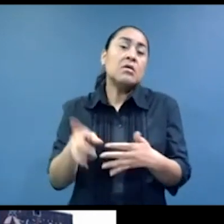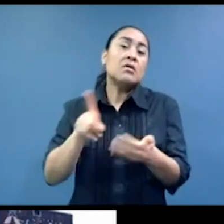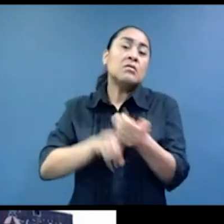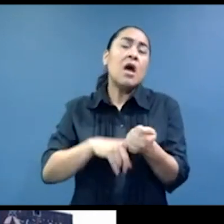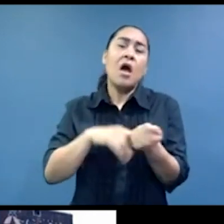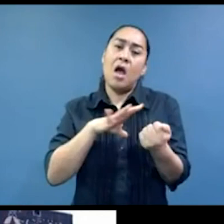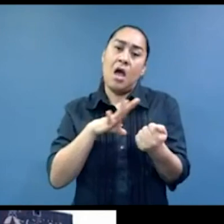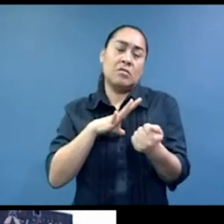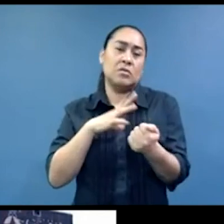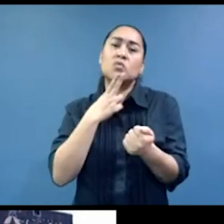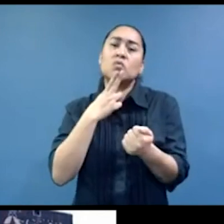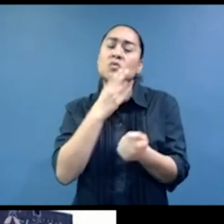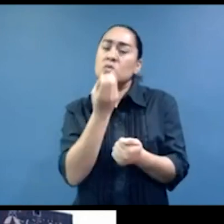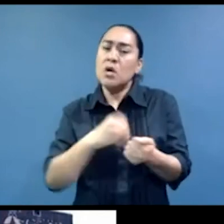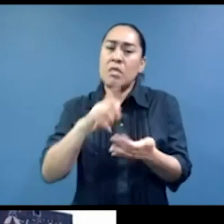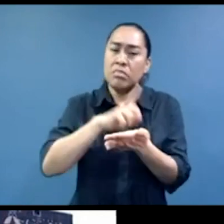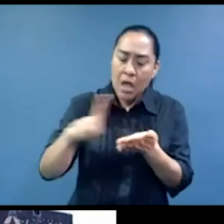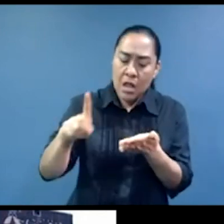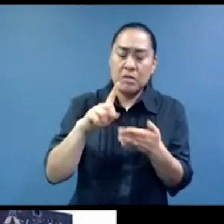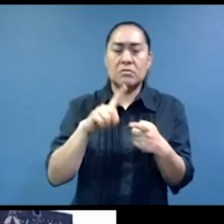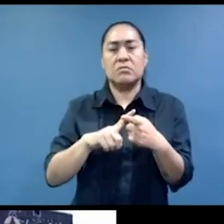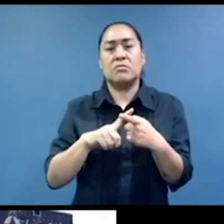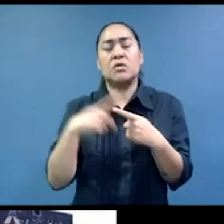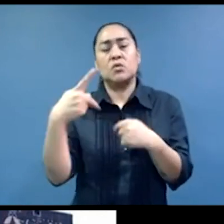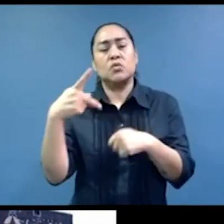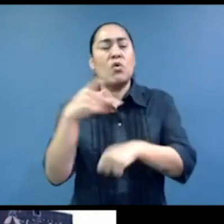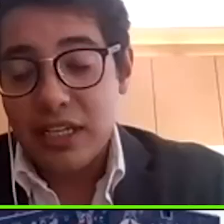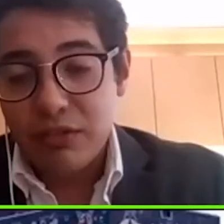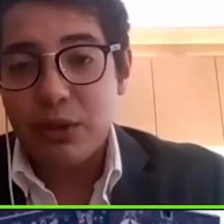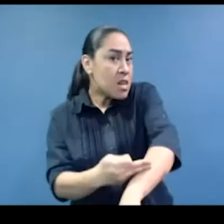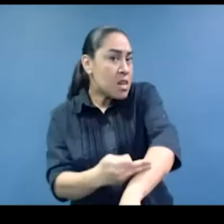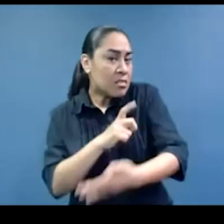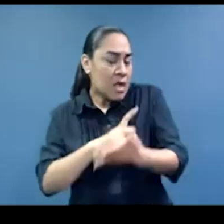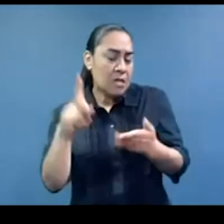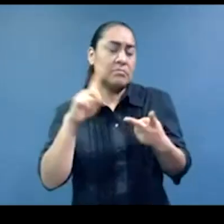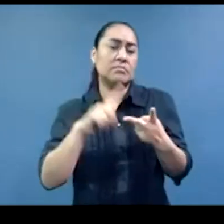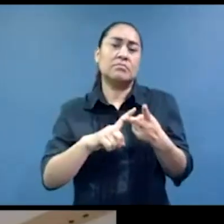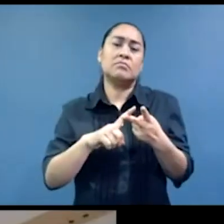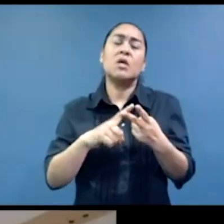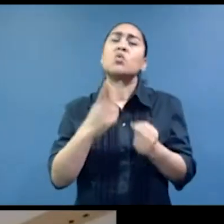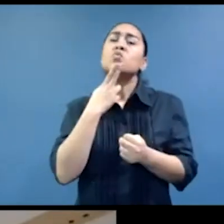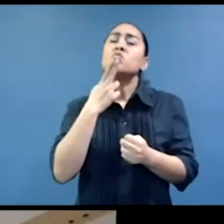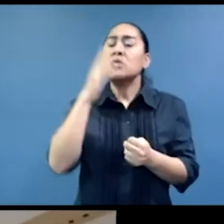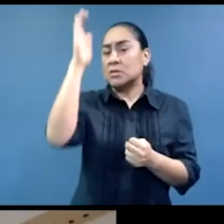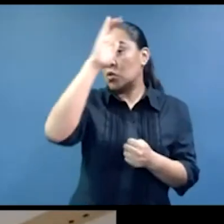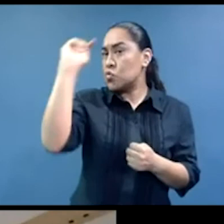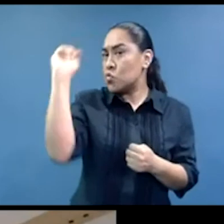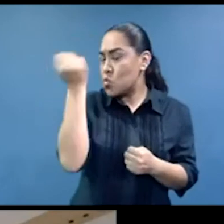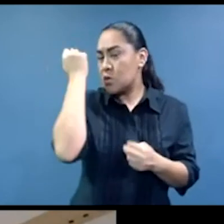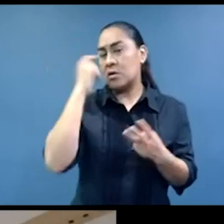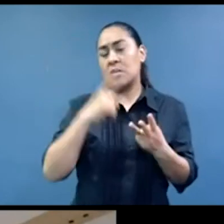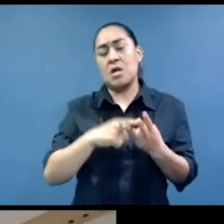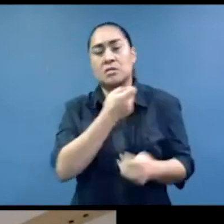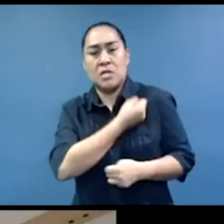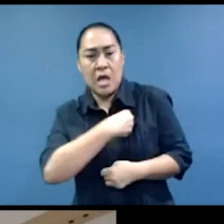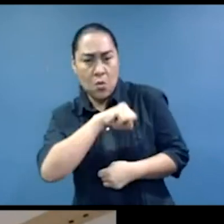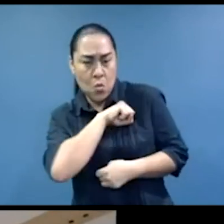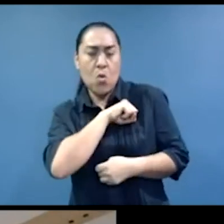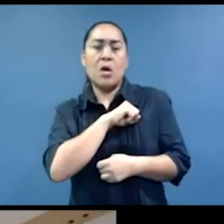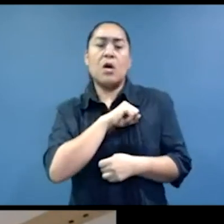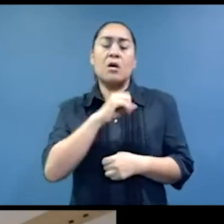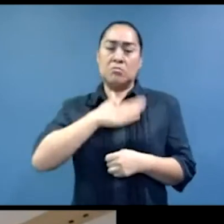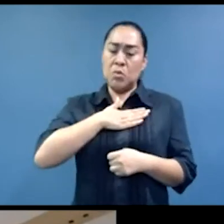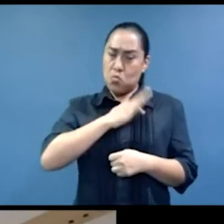derechos, ¿no? Familia, a gozar de el progreso científico y tecnológico, salud, autonomía reproductiva,